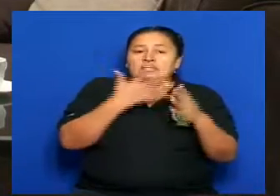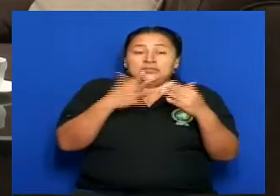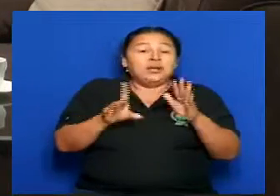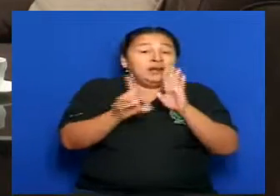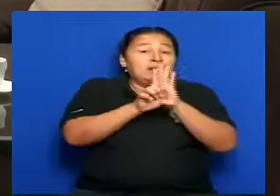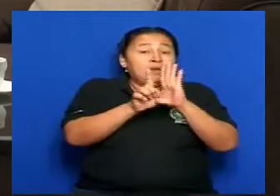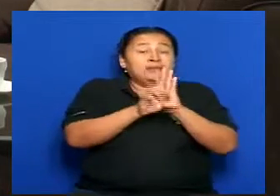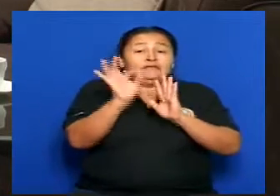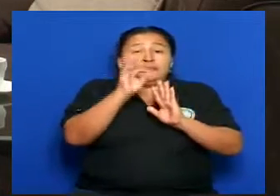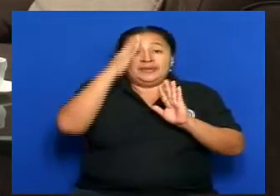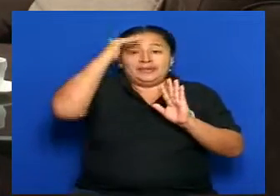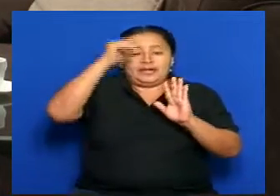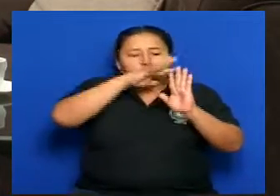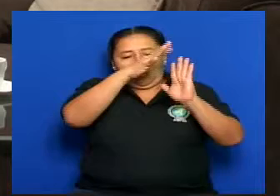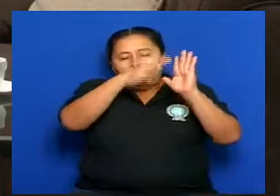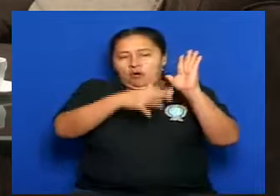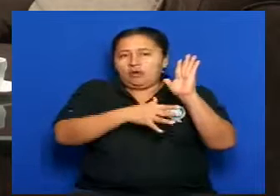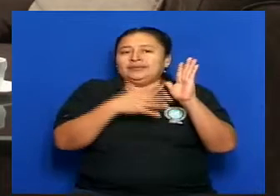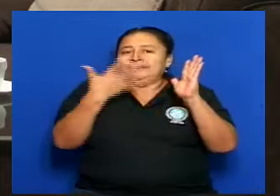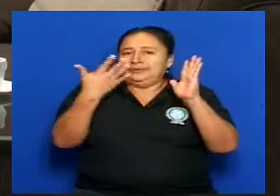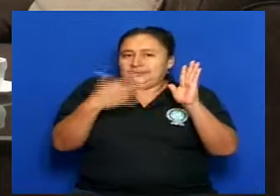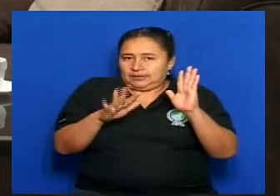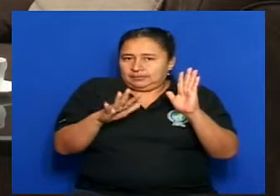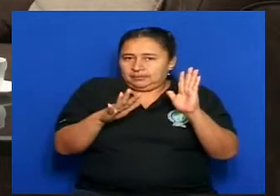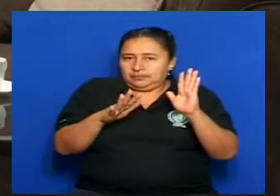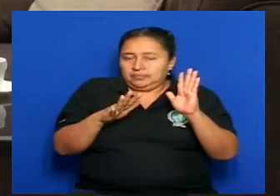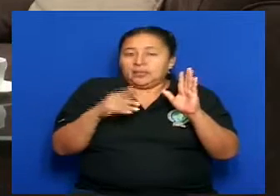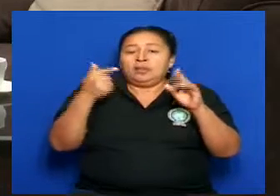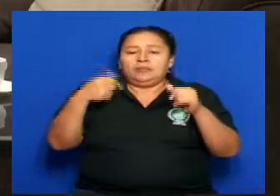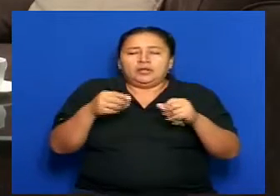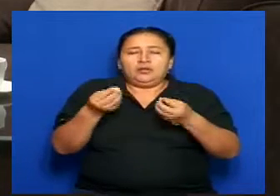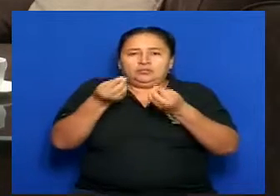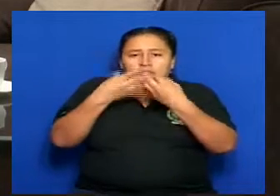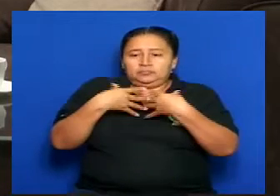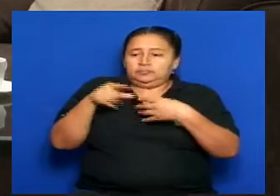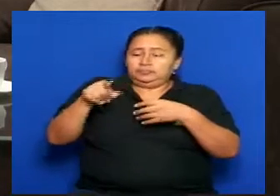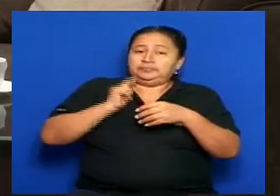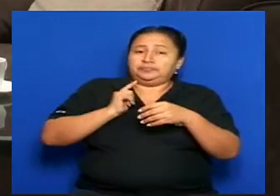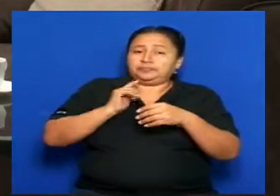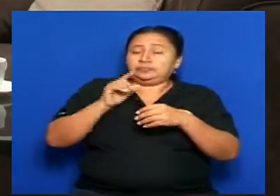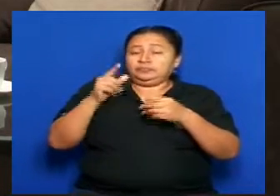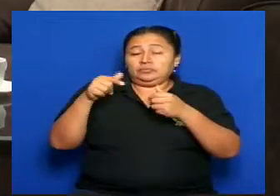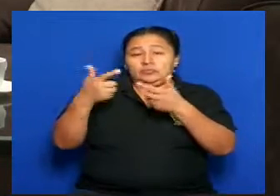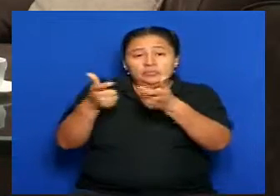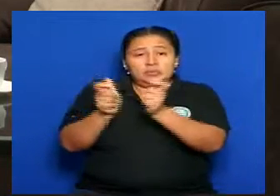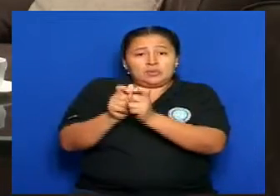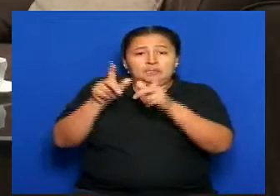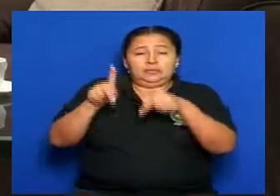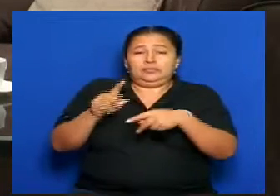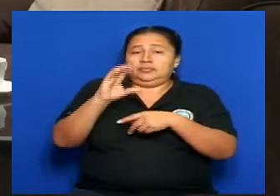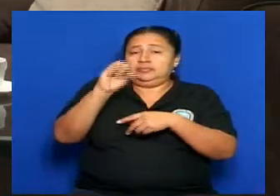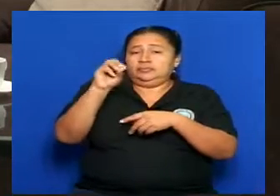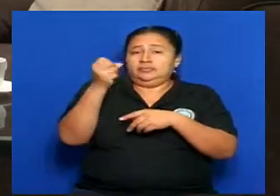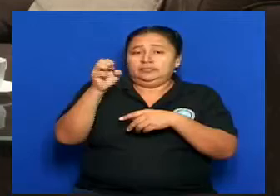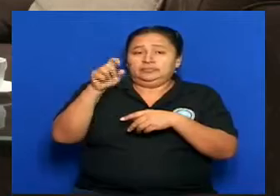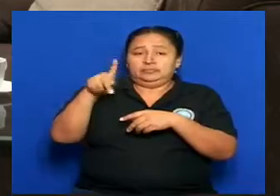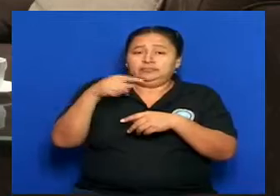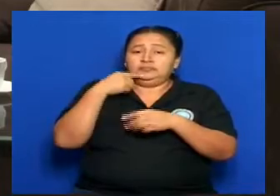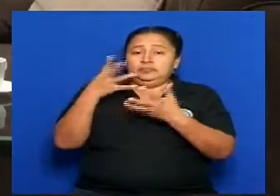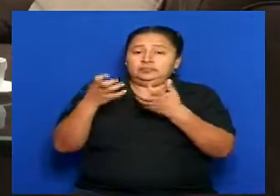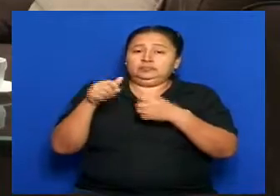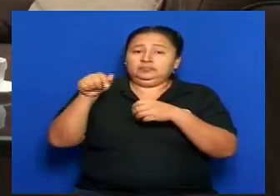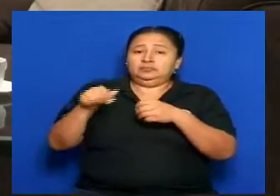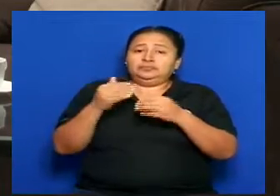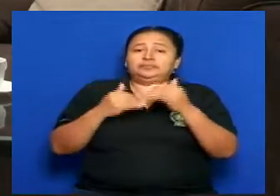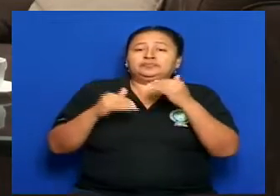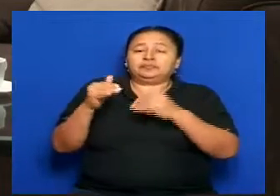está ahí tenemos información de que una de las cámaras del cosep quiere hacer quiere pasar más